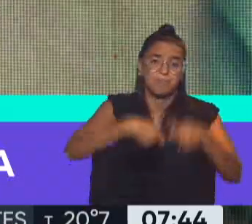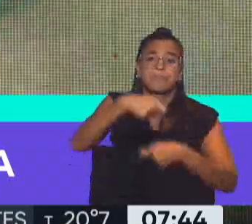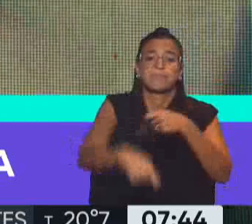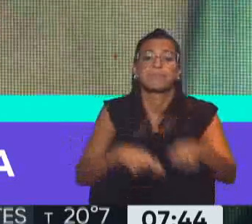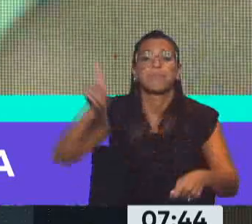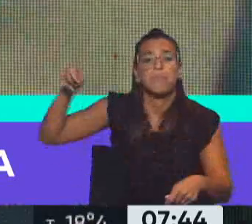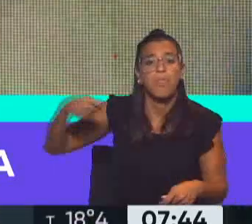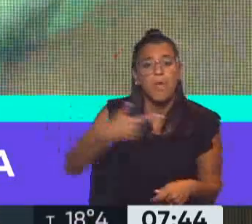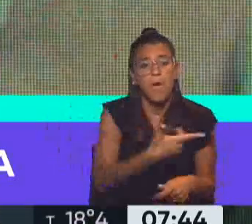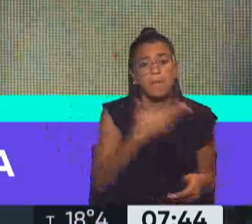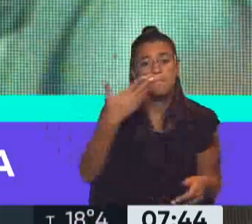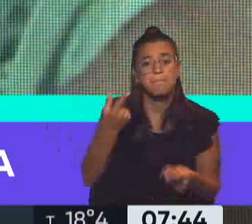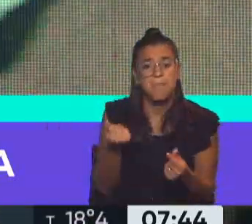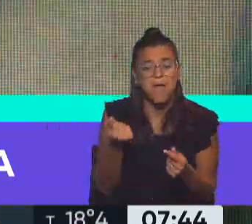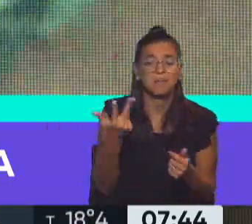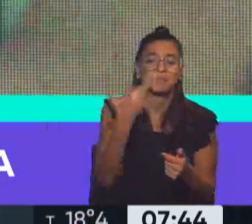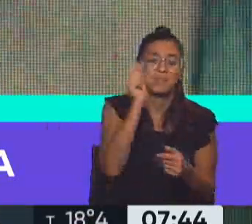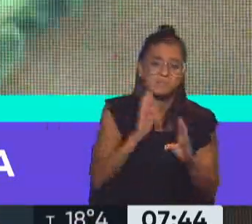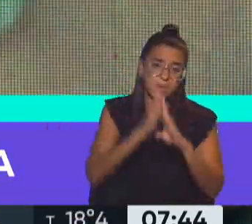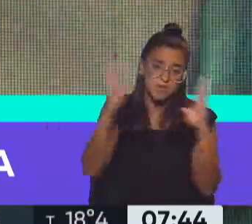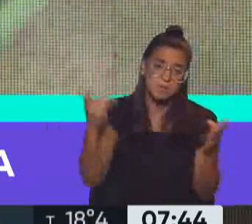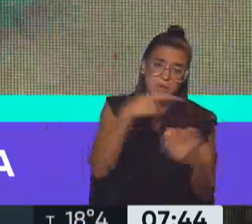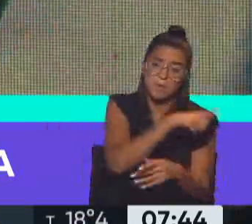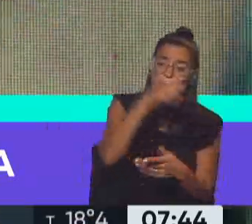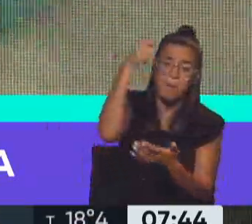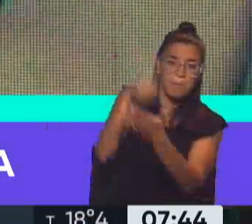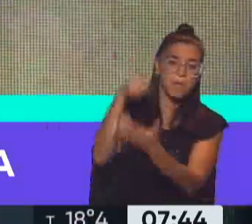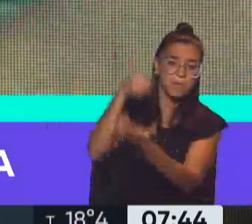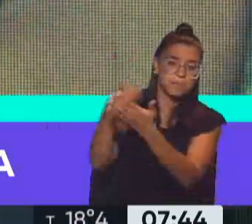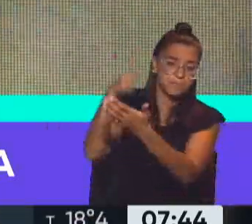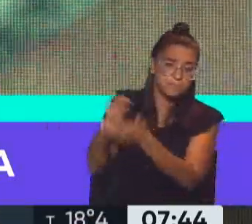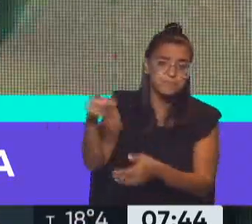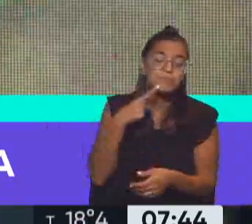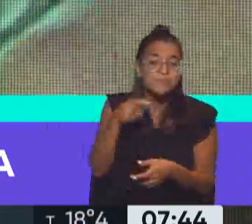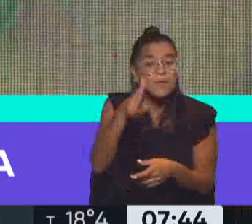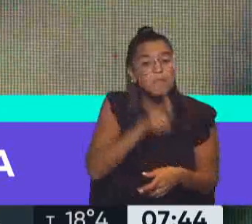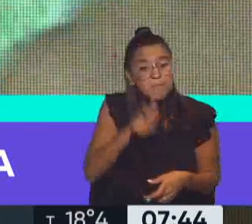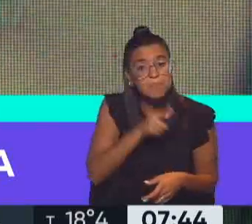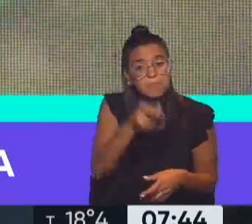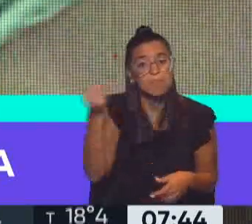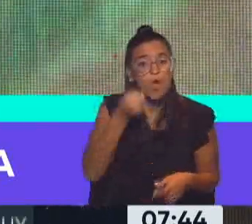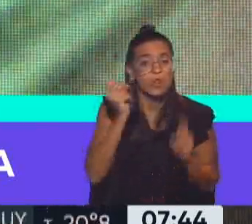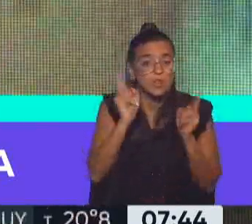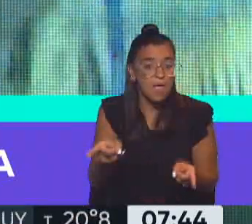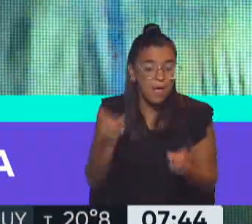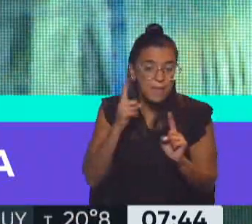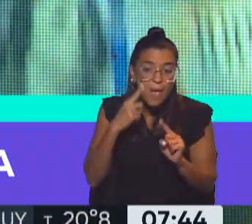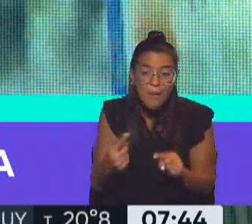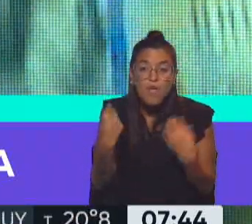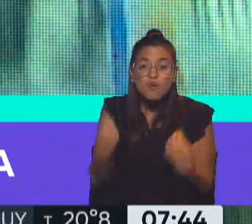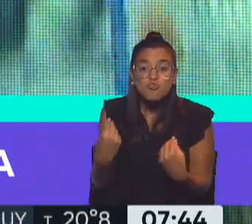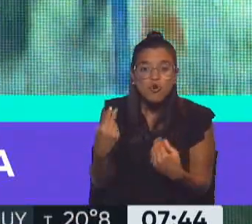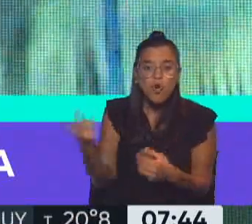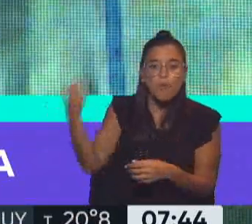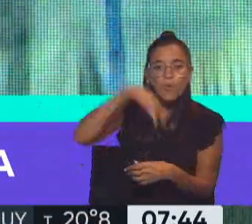la plata cada 3 meses para que vos hagas los pagos. Así que eso me parece va a ser bastante importante la letra chica, ver cómo va a ser